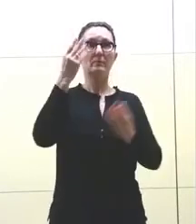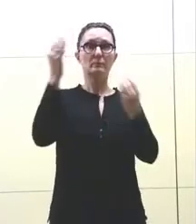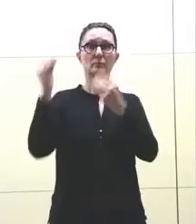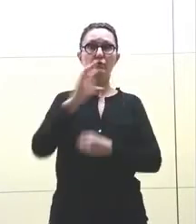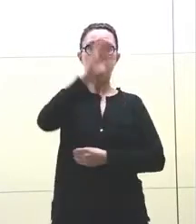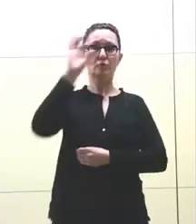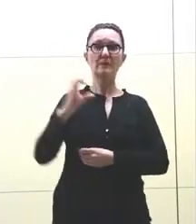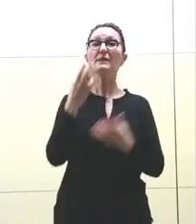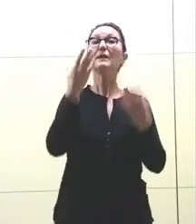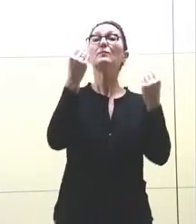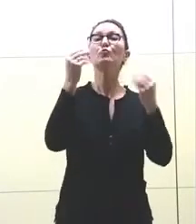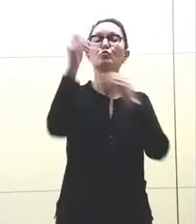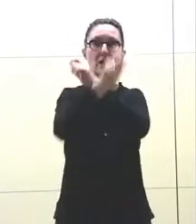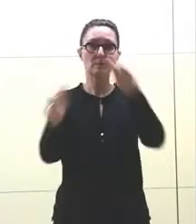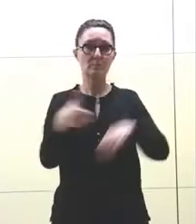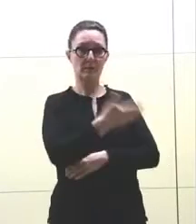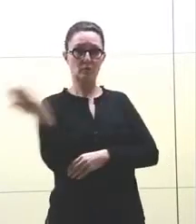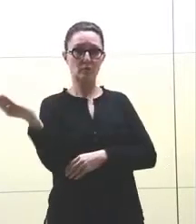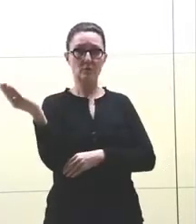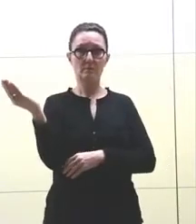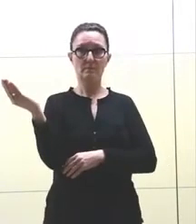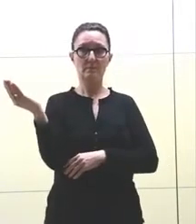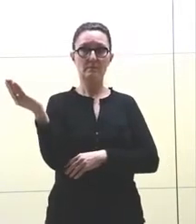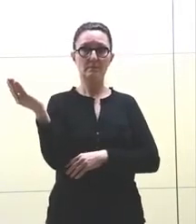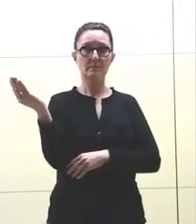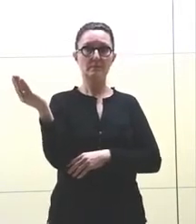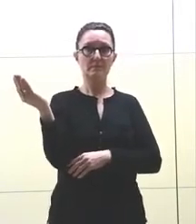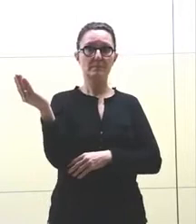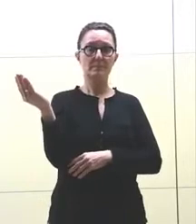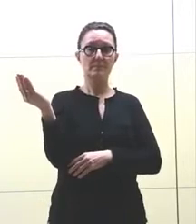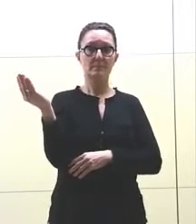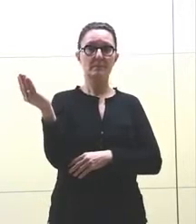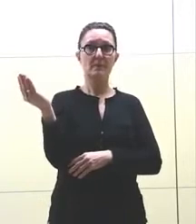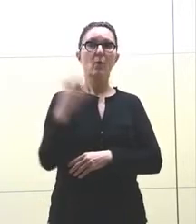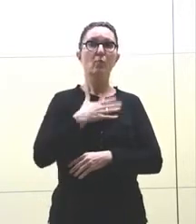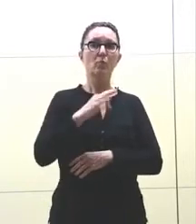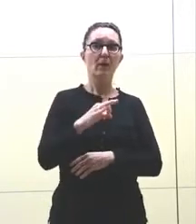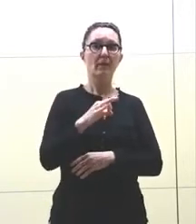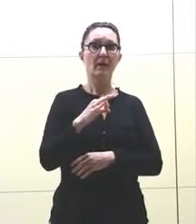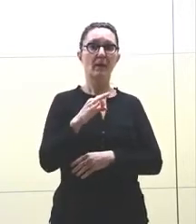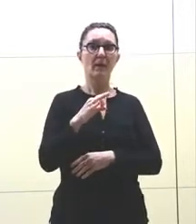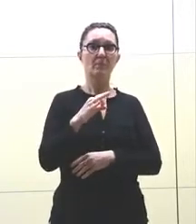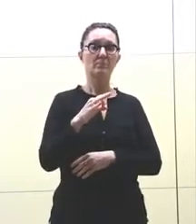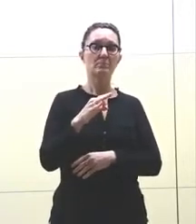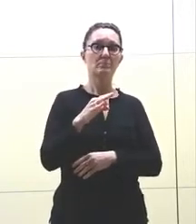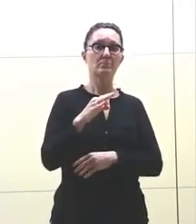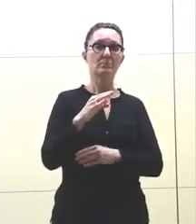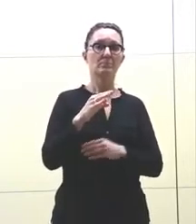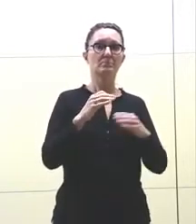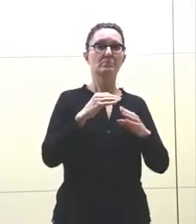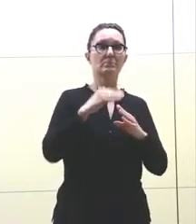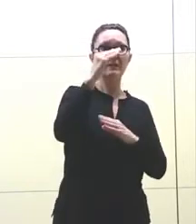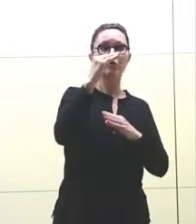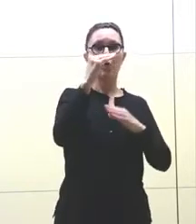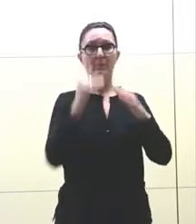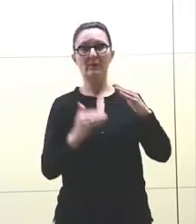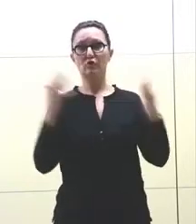muchas personas. No presupone que sea más o menos grave, pero la característica es que es una